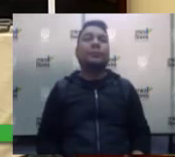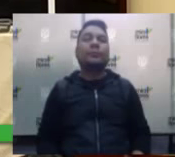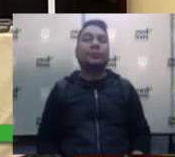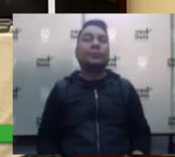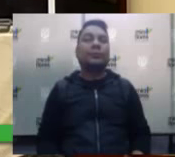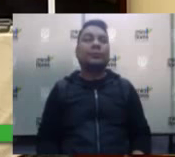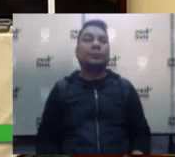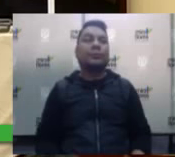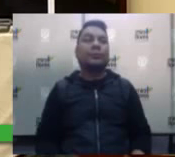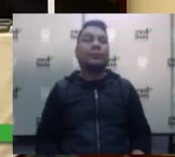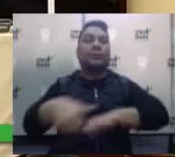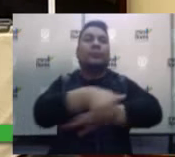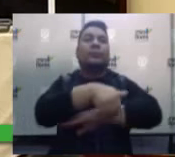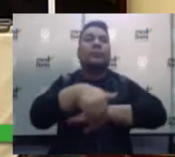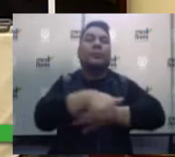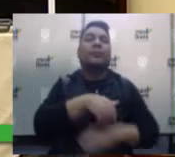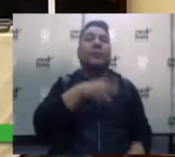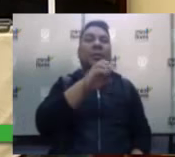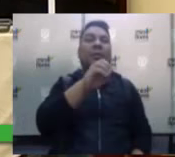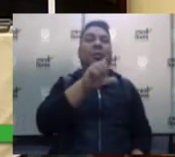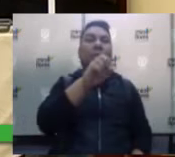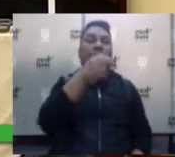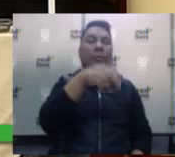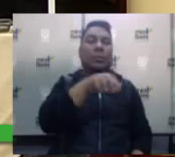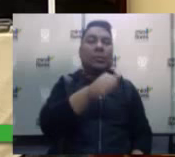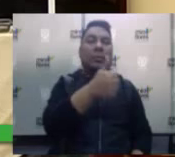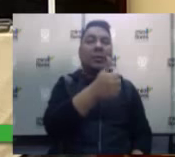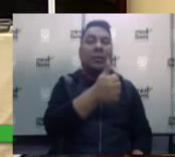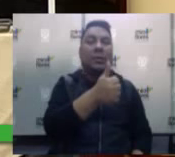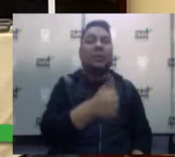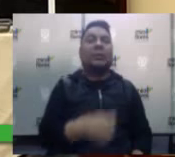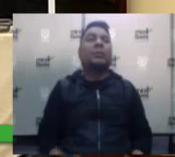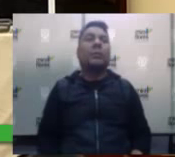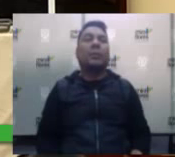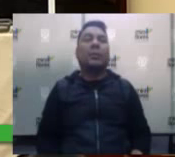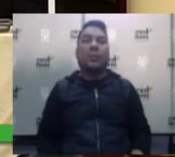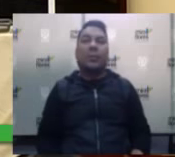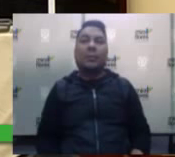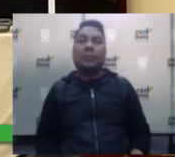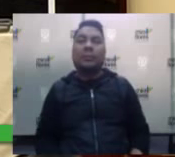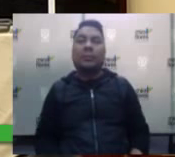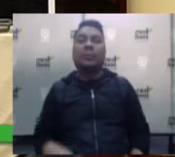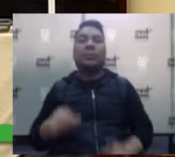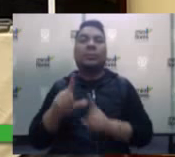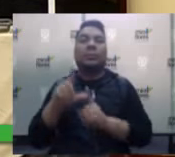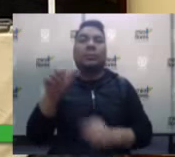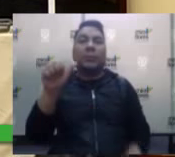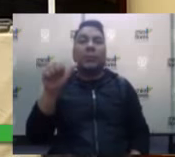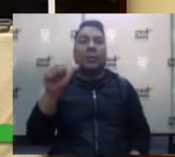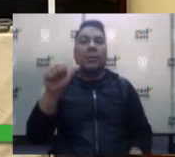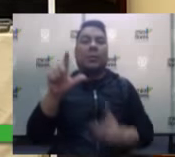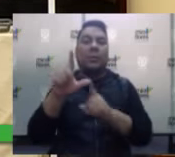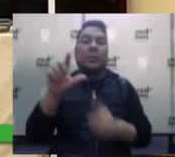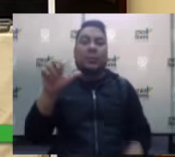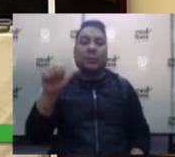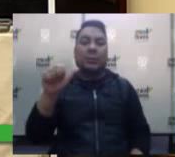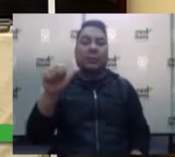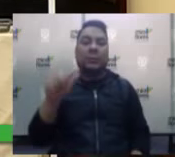Ubicación 78, Avenida Roca y Boloña, cuadra 10, a 15 metros del cruce con Sabogal. A. Letra